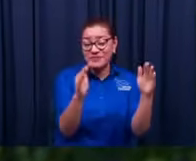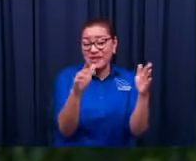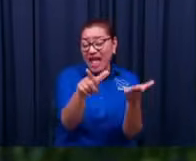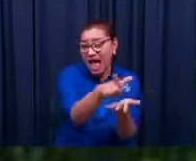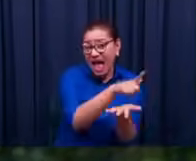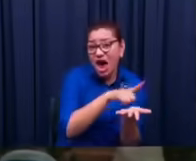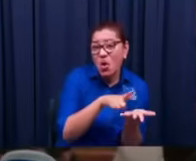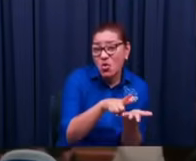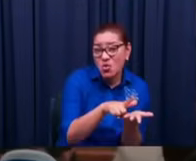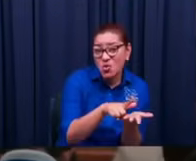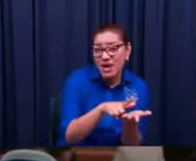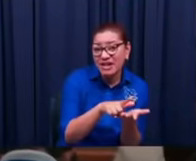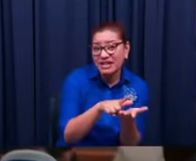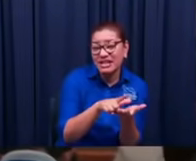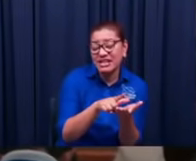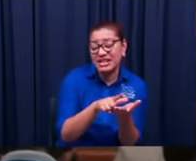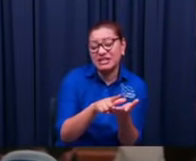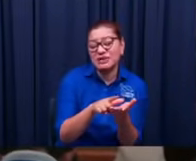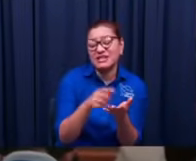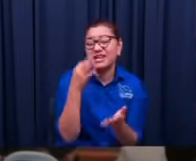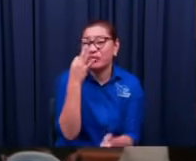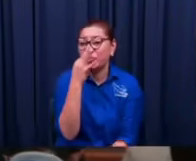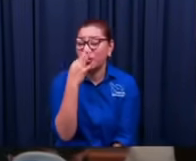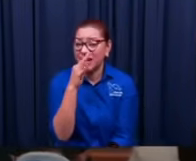a que las